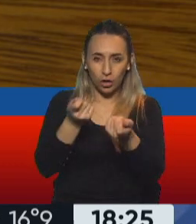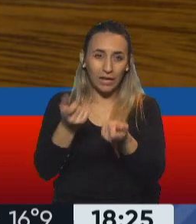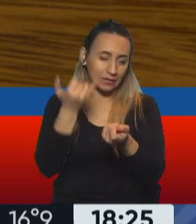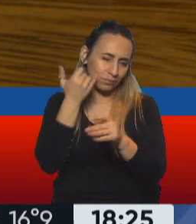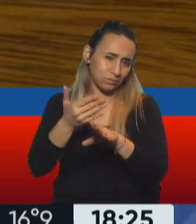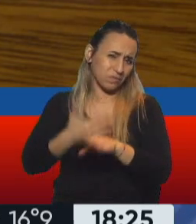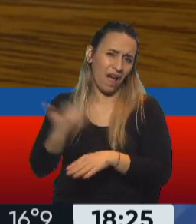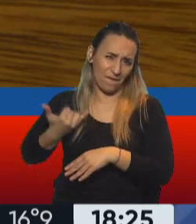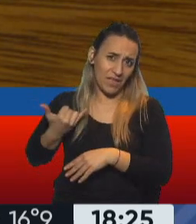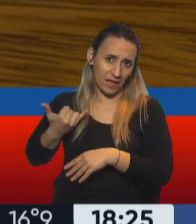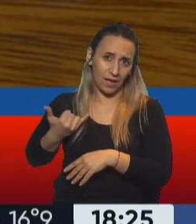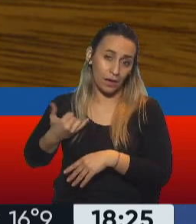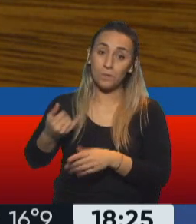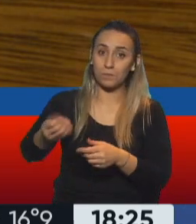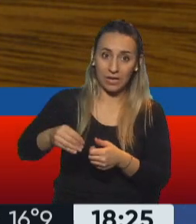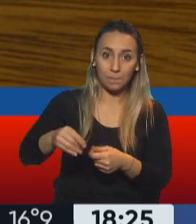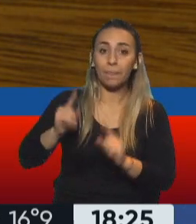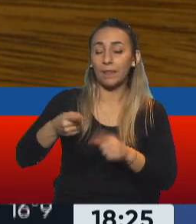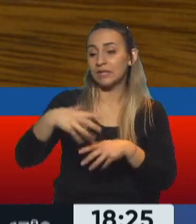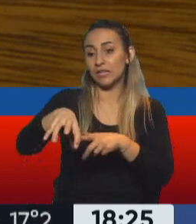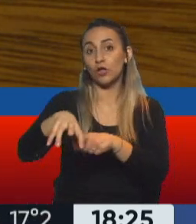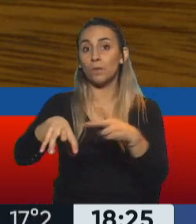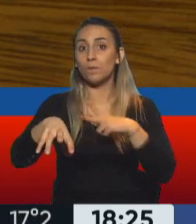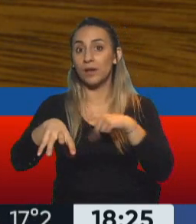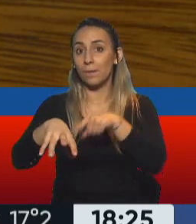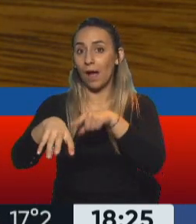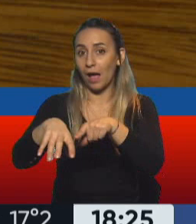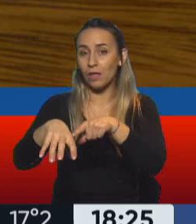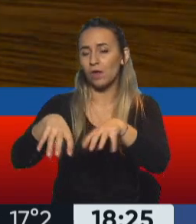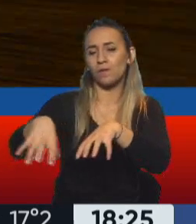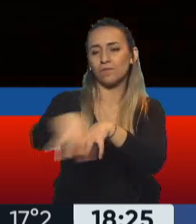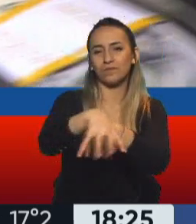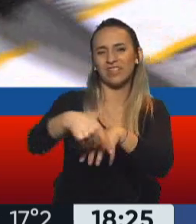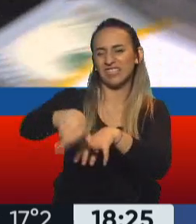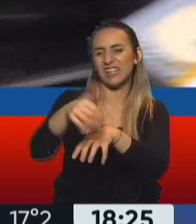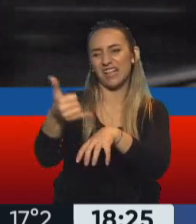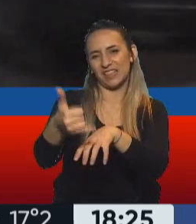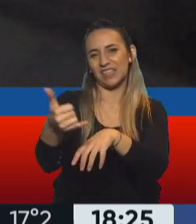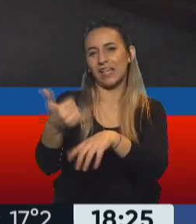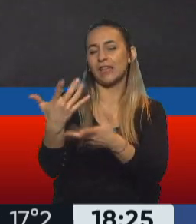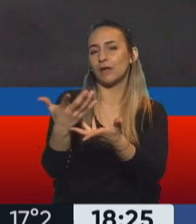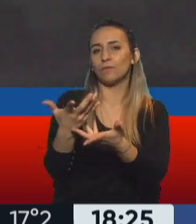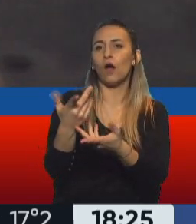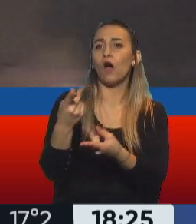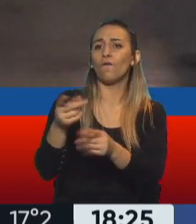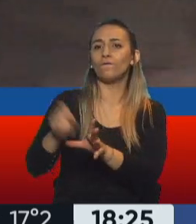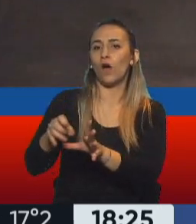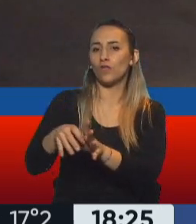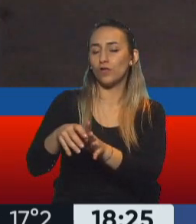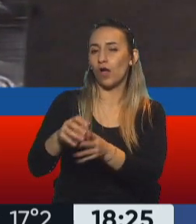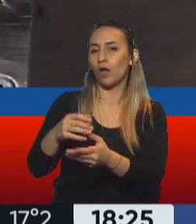desde antes. Por otro lado, hay un sector privado que ya tiene, digamos, un portafolio en parte dolarizado antes de las PASO